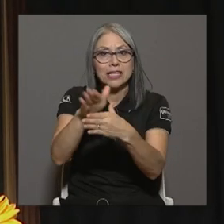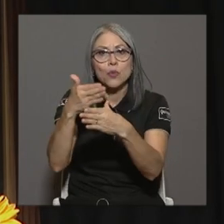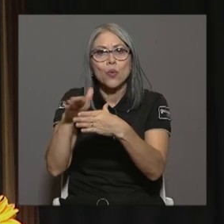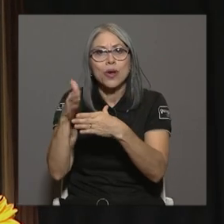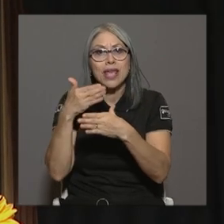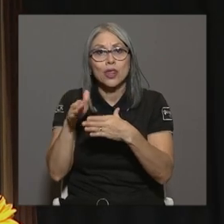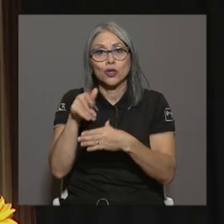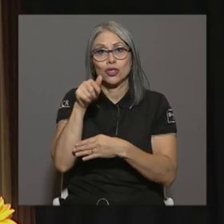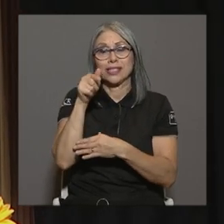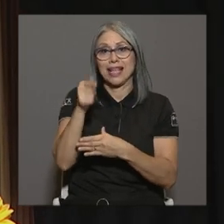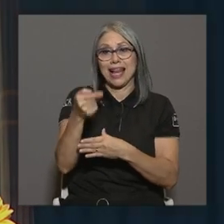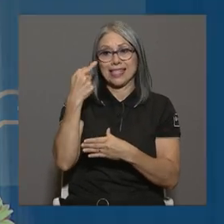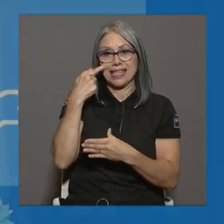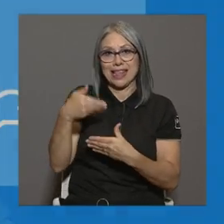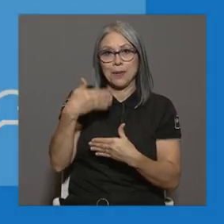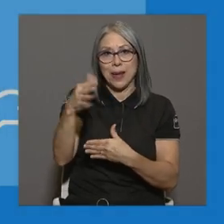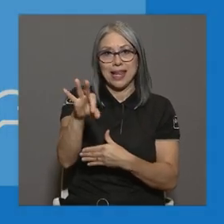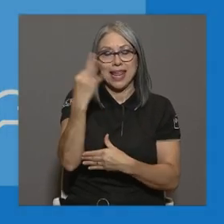siguiente manera: